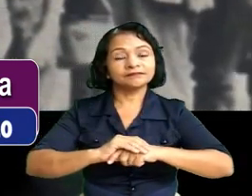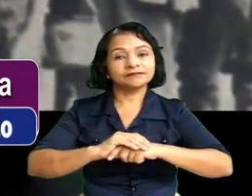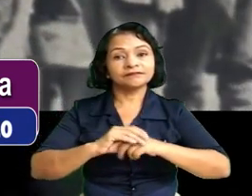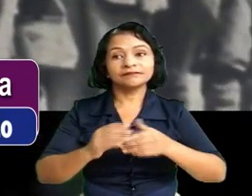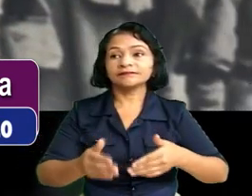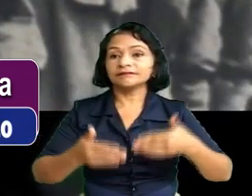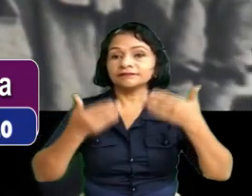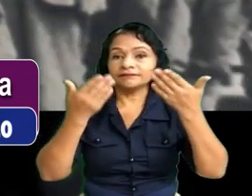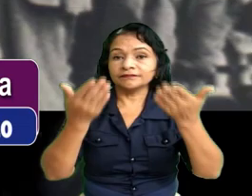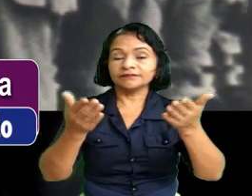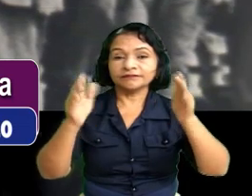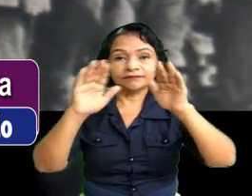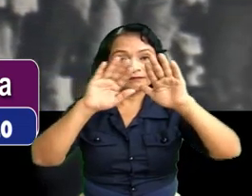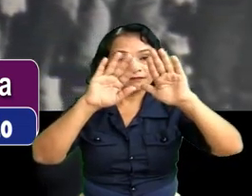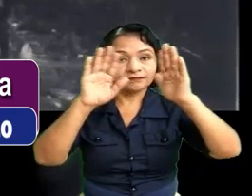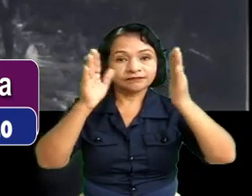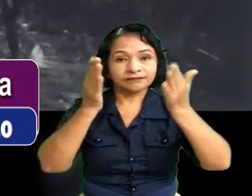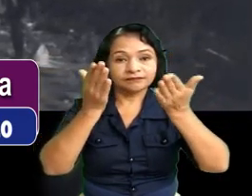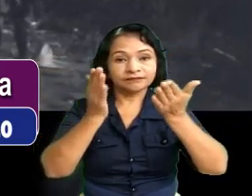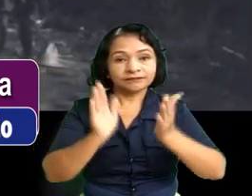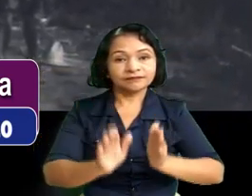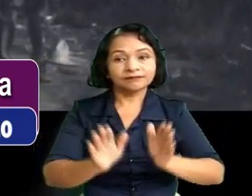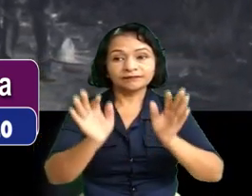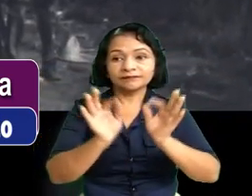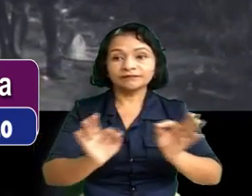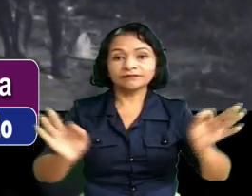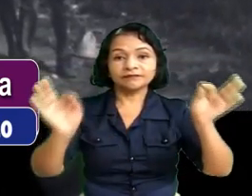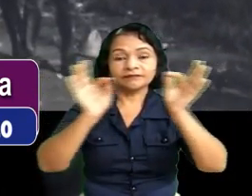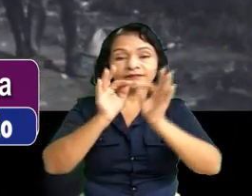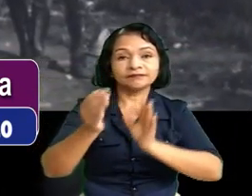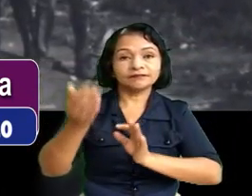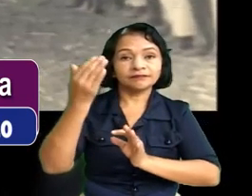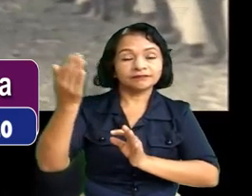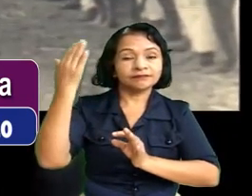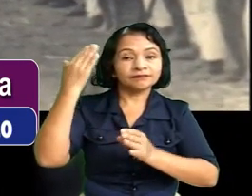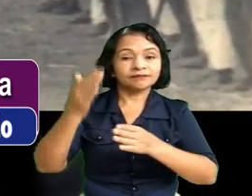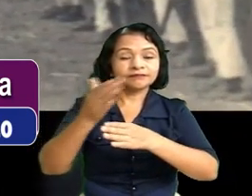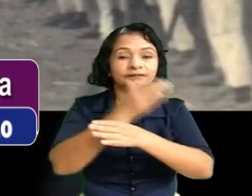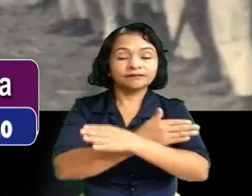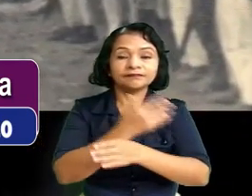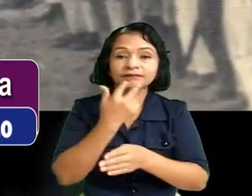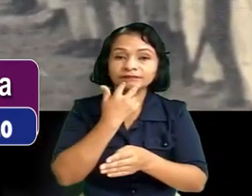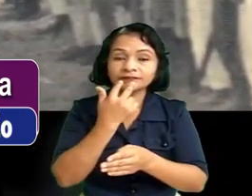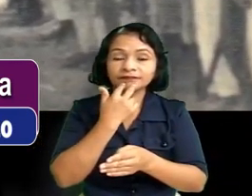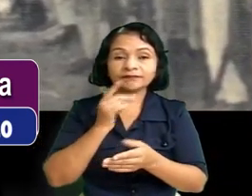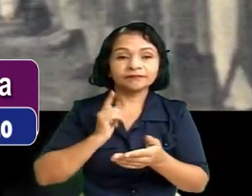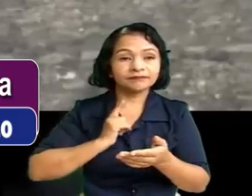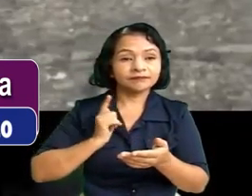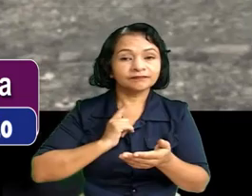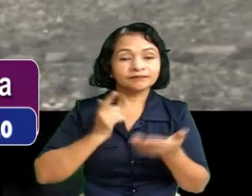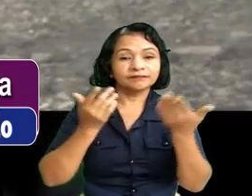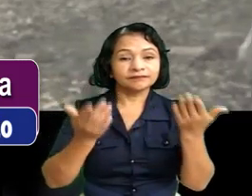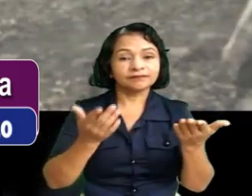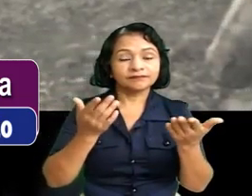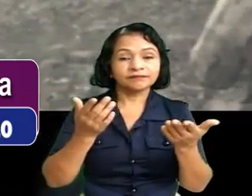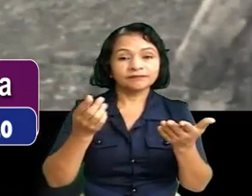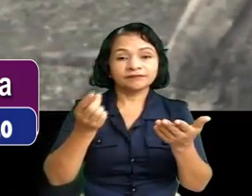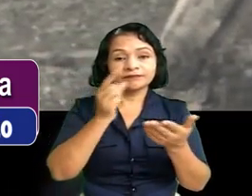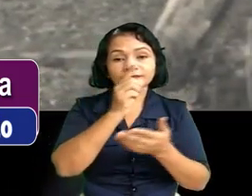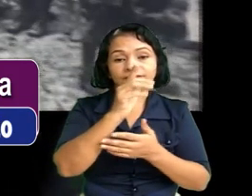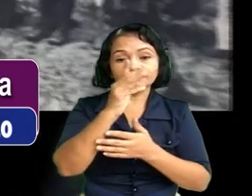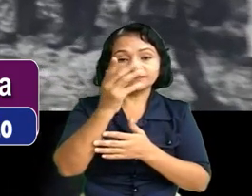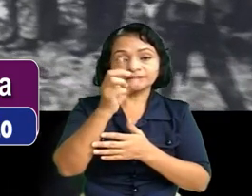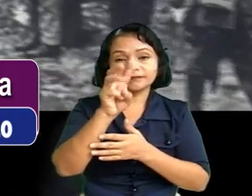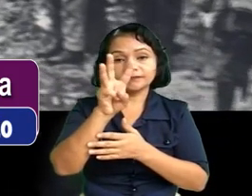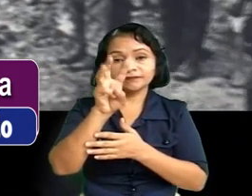darle a la mujer la connotación histórica que no se había tenido en aquel momento. O sea, en la época de